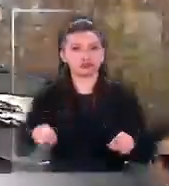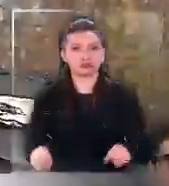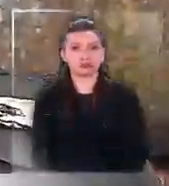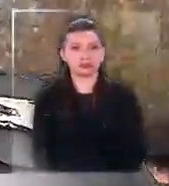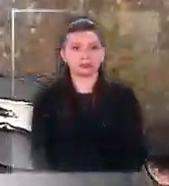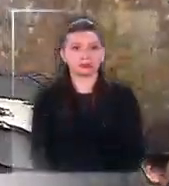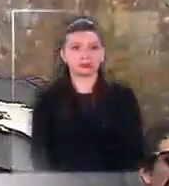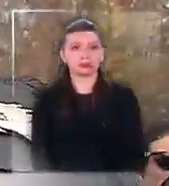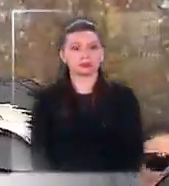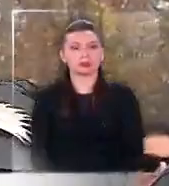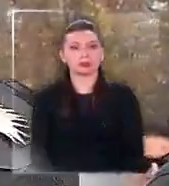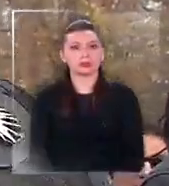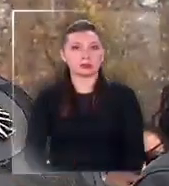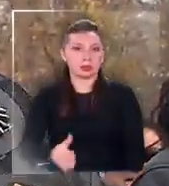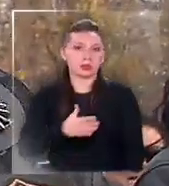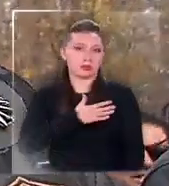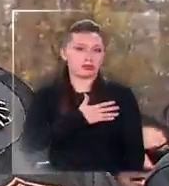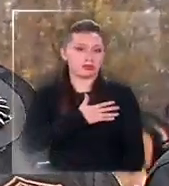Era mi amigo.